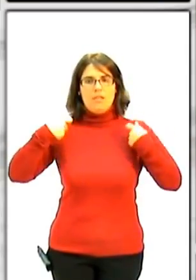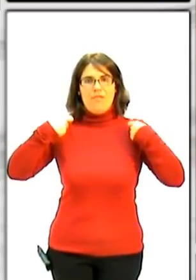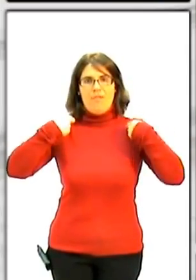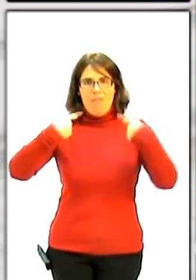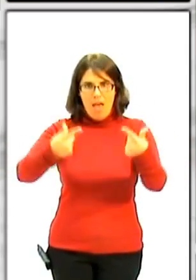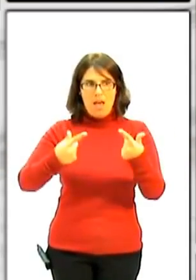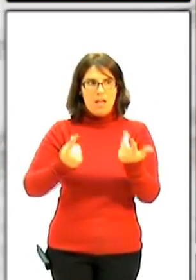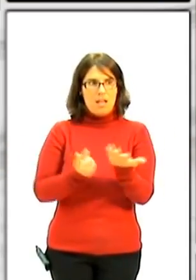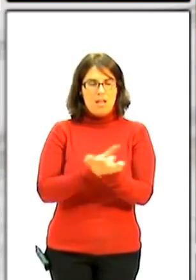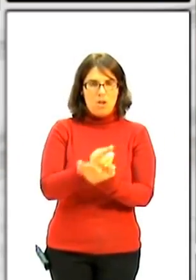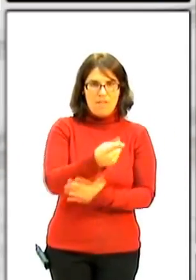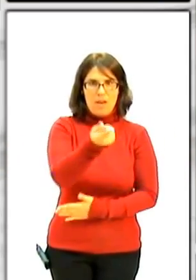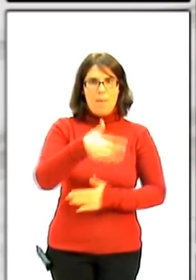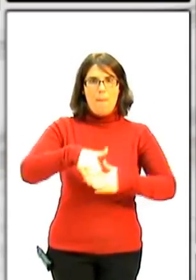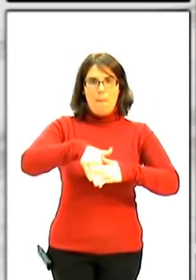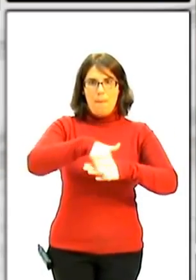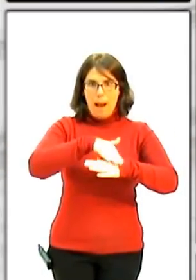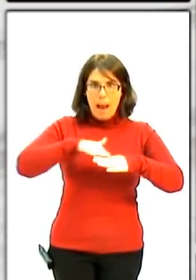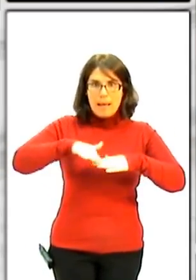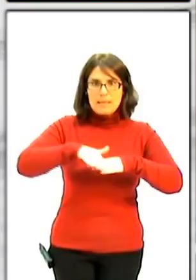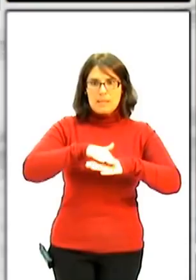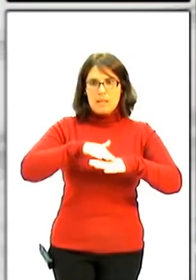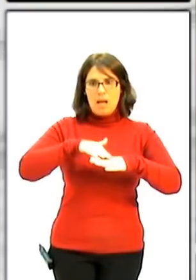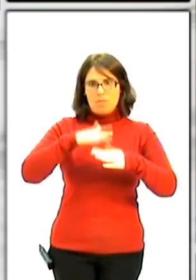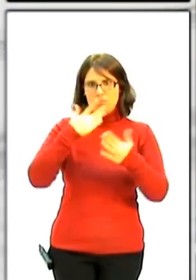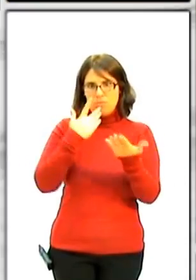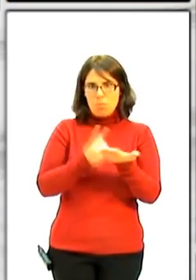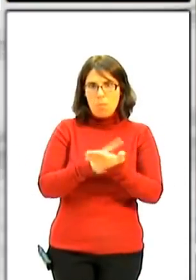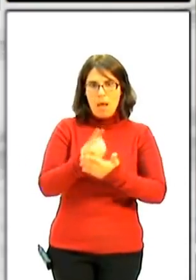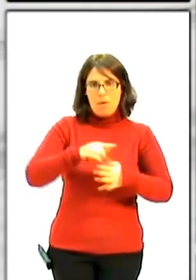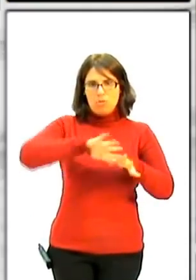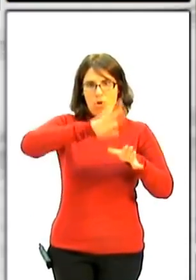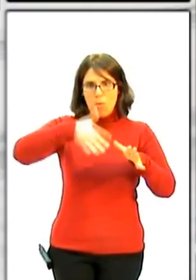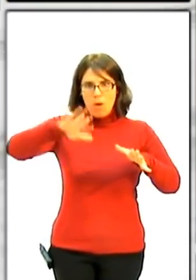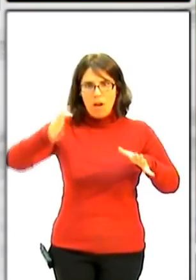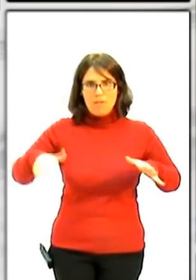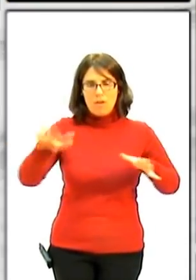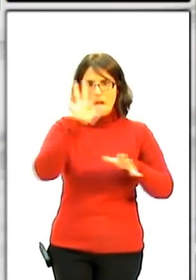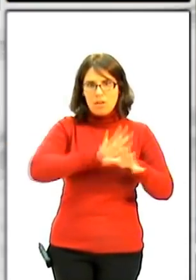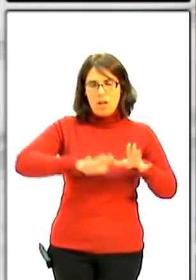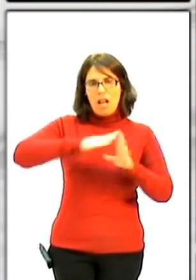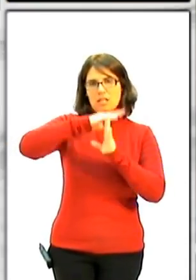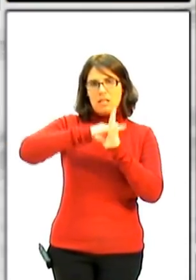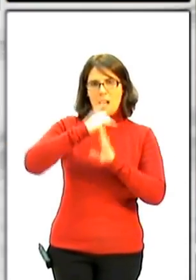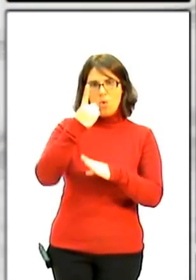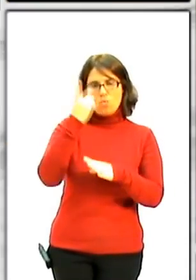cartografía básica, el mapa topográfico nacional, la escala